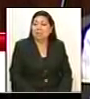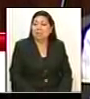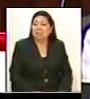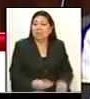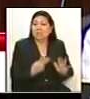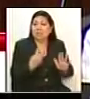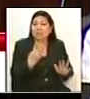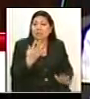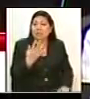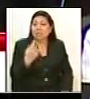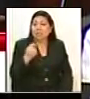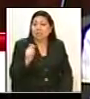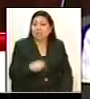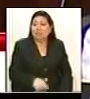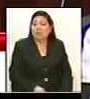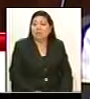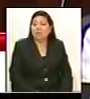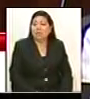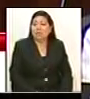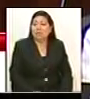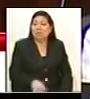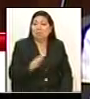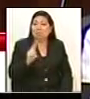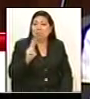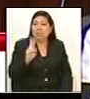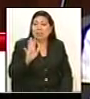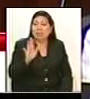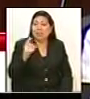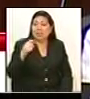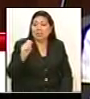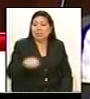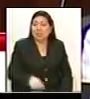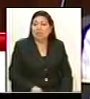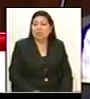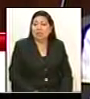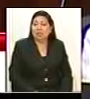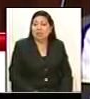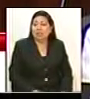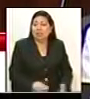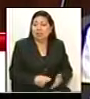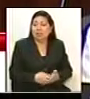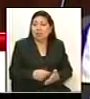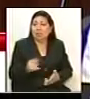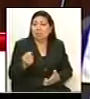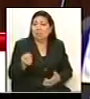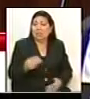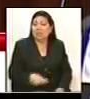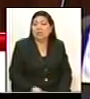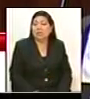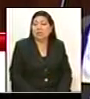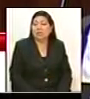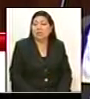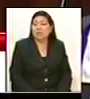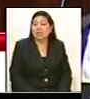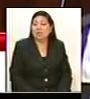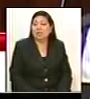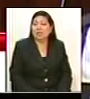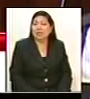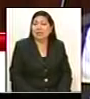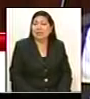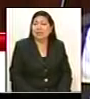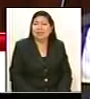75%. Se quedaba con 25% solamente, que eran sus costos y sus utilidades. Costos y